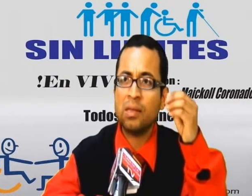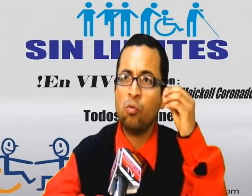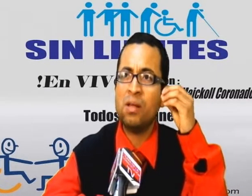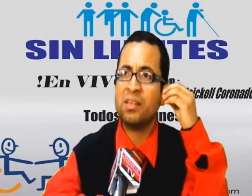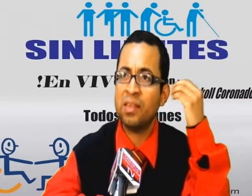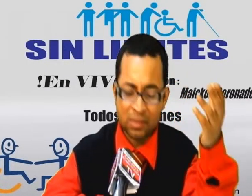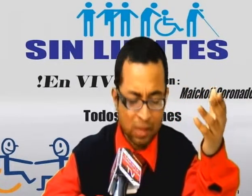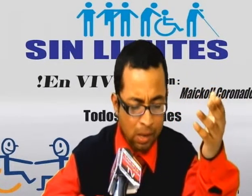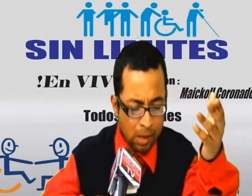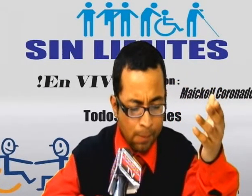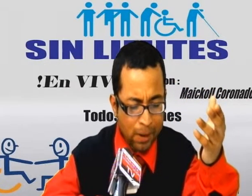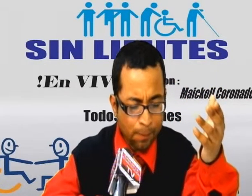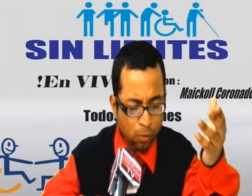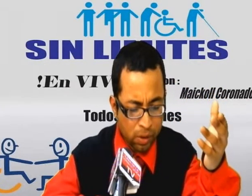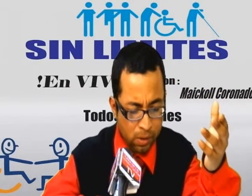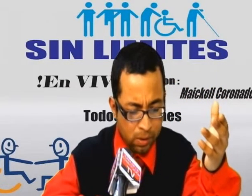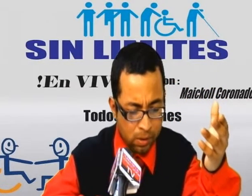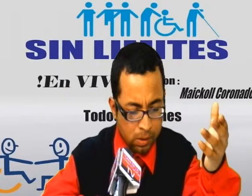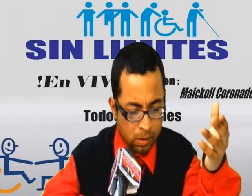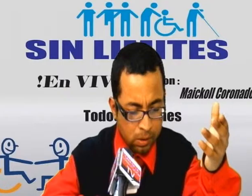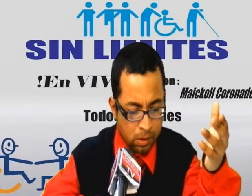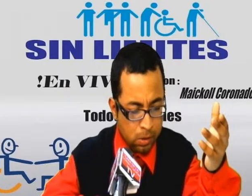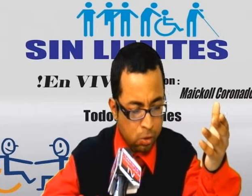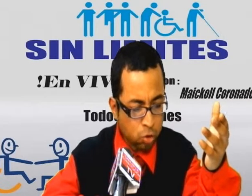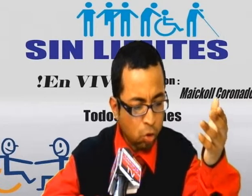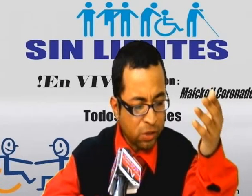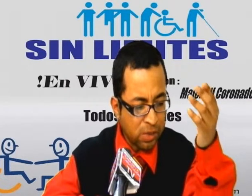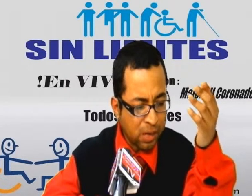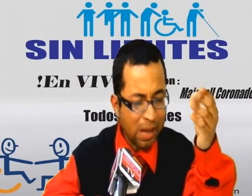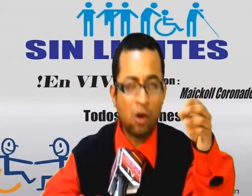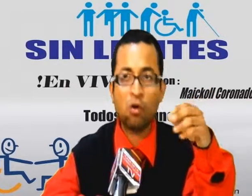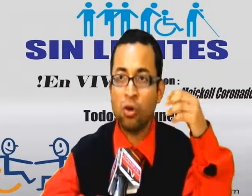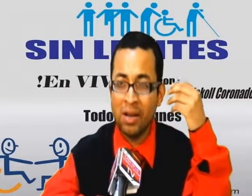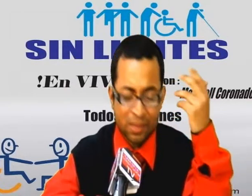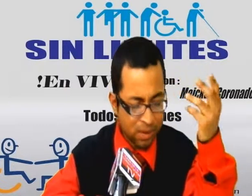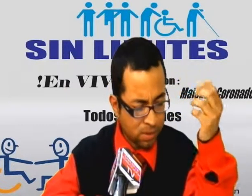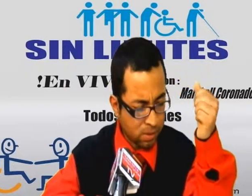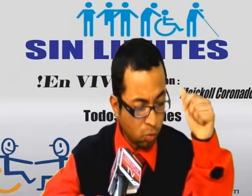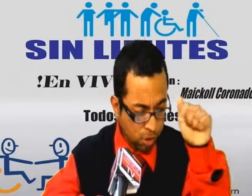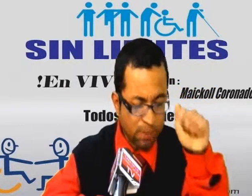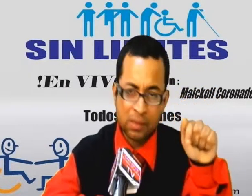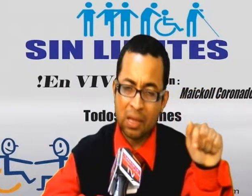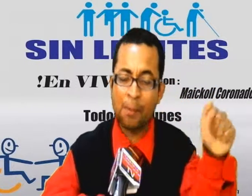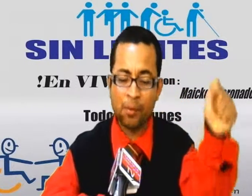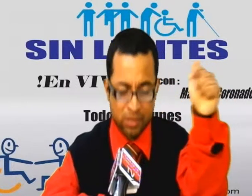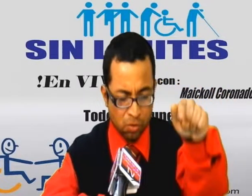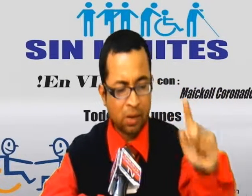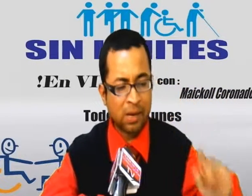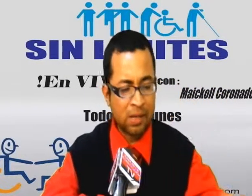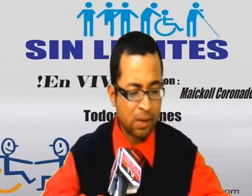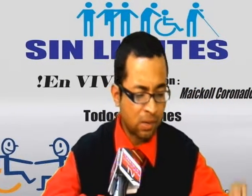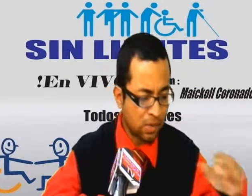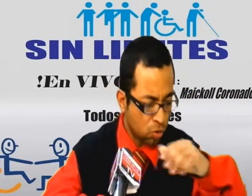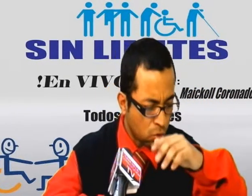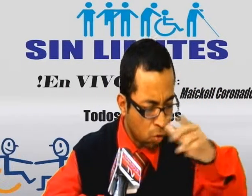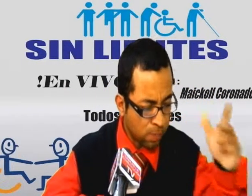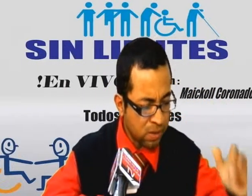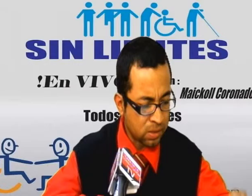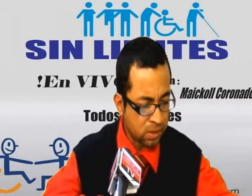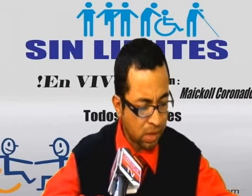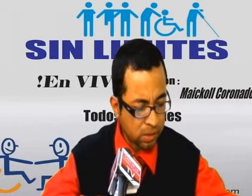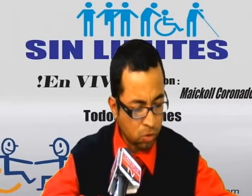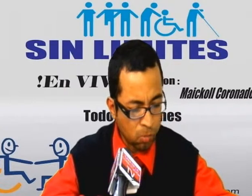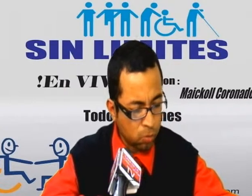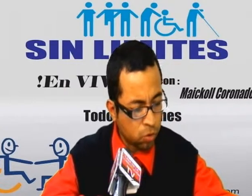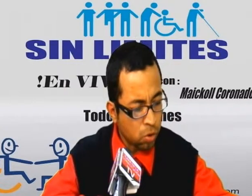quieren tener un antecedente para poder solicitar a los líderes, justamente aprovechando que hay líderes de todos los